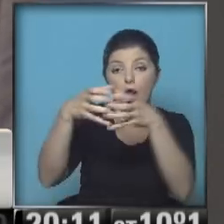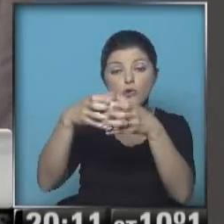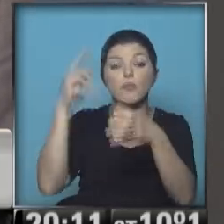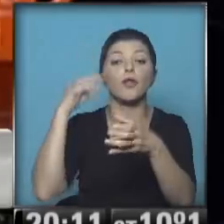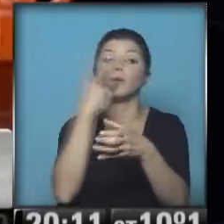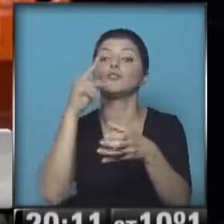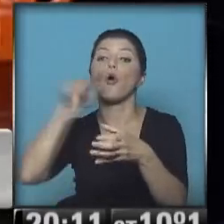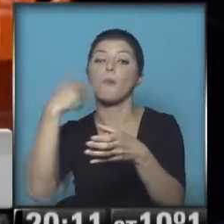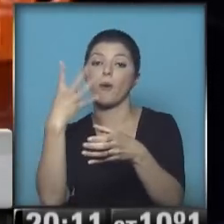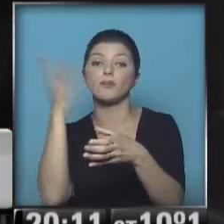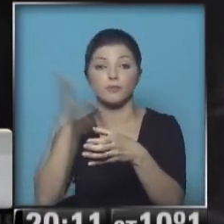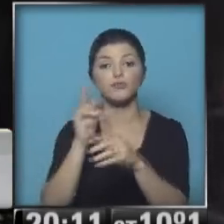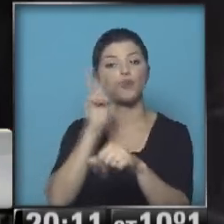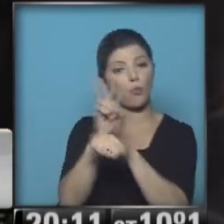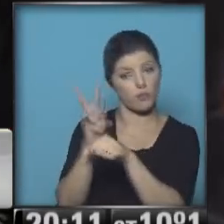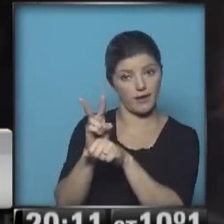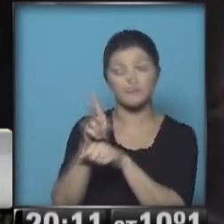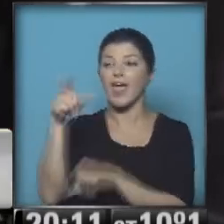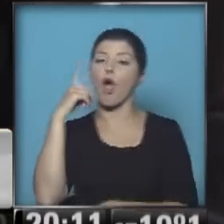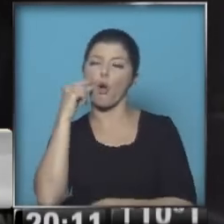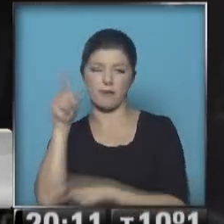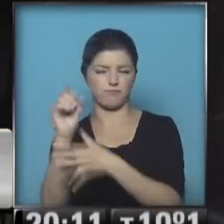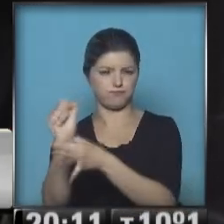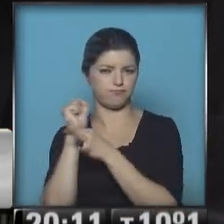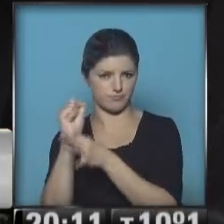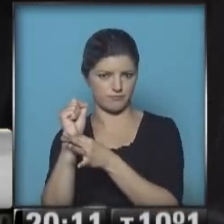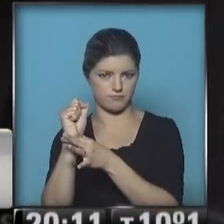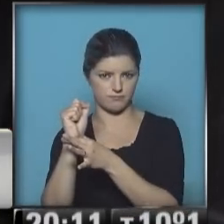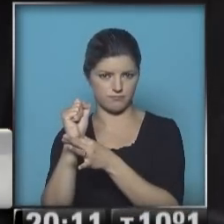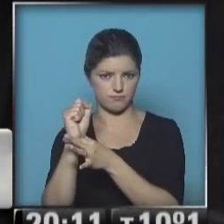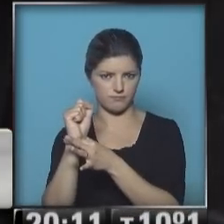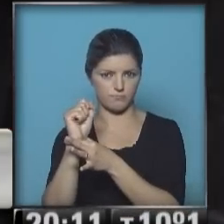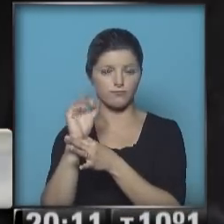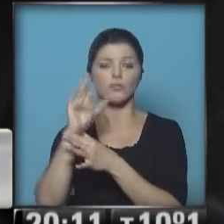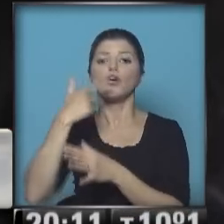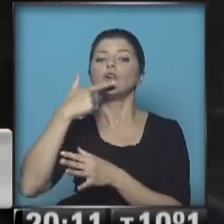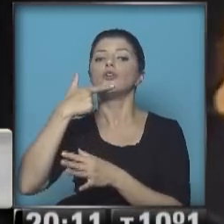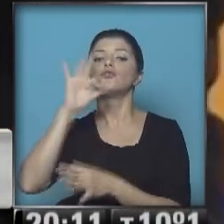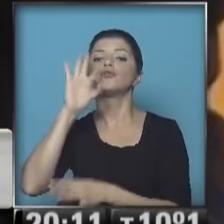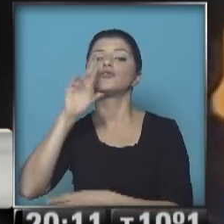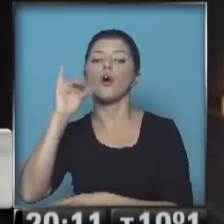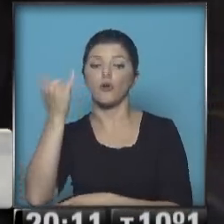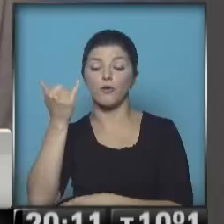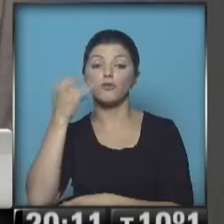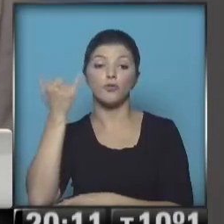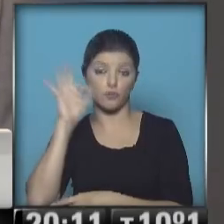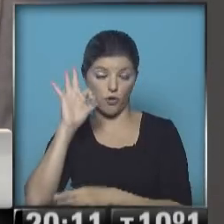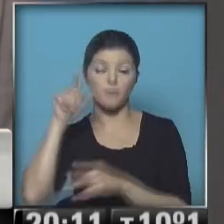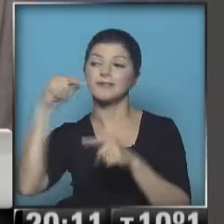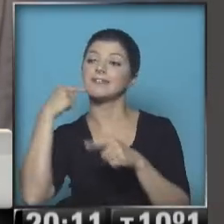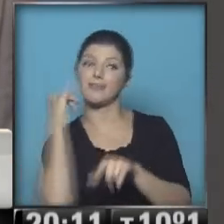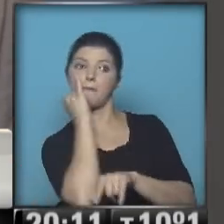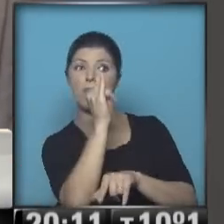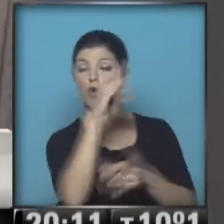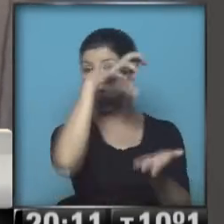que ingresaron al canje. El conocido financista George Soros demandó al BONI por incumplir el pago de bonos